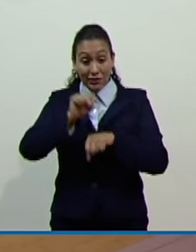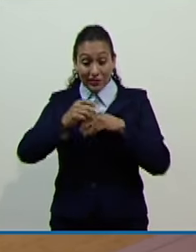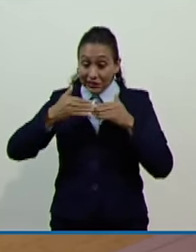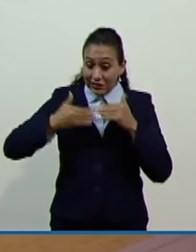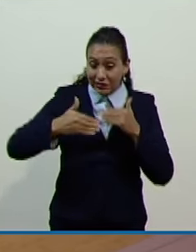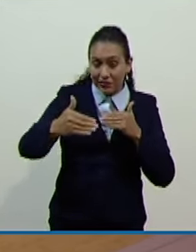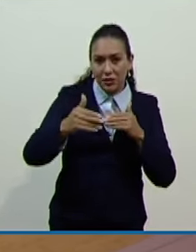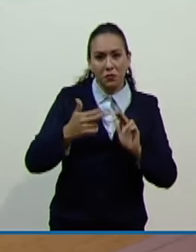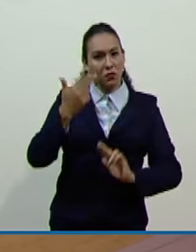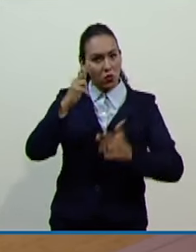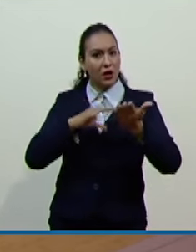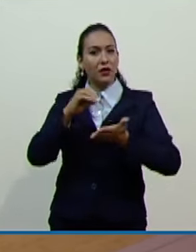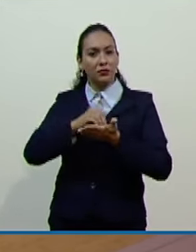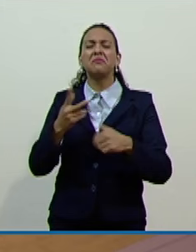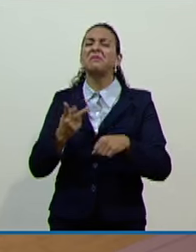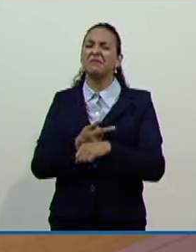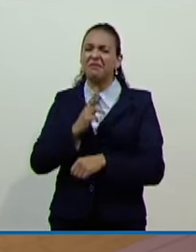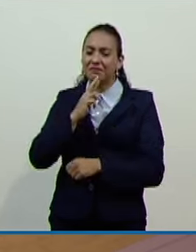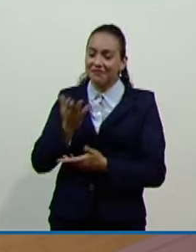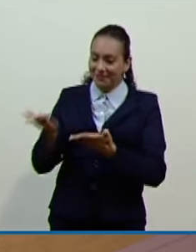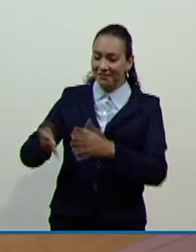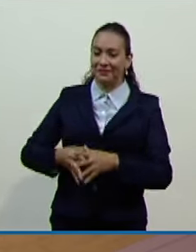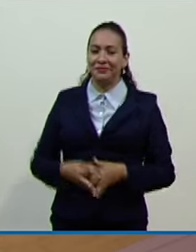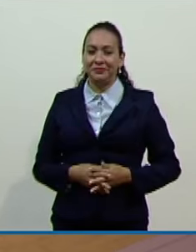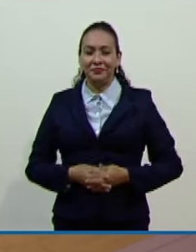suspensión. Adelante, Lorena, buenas tardes.